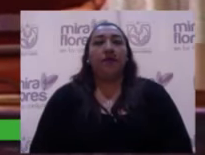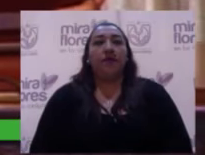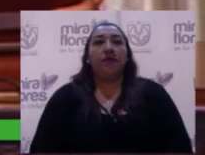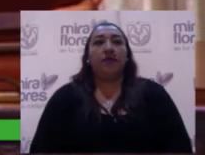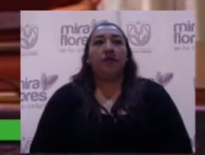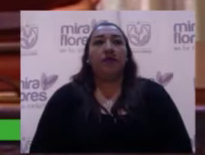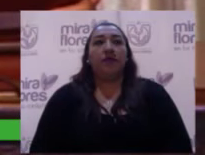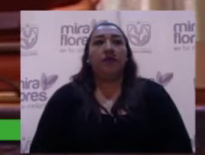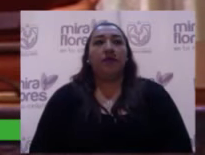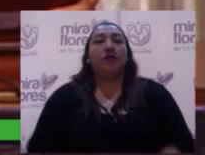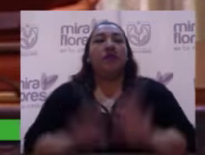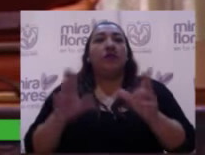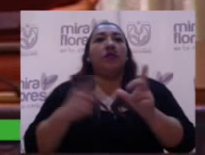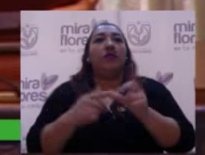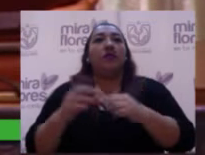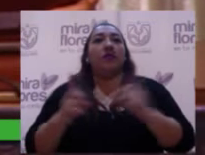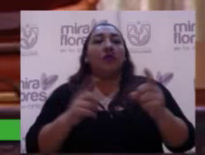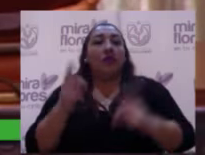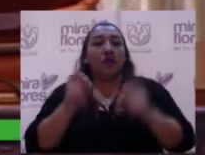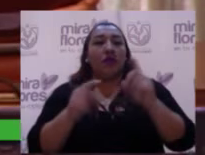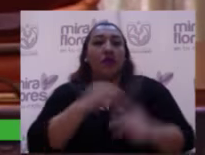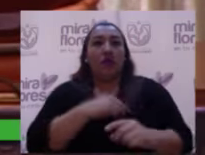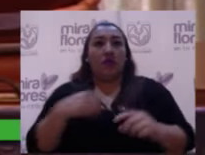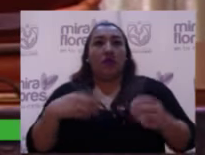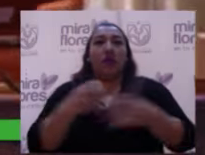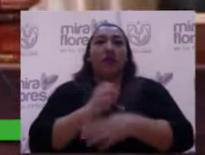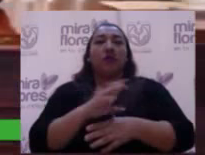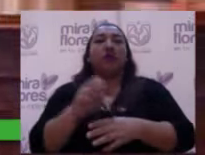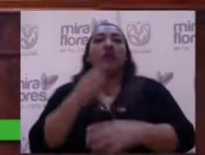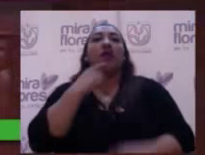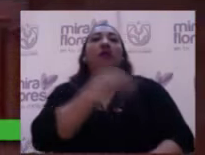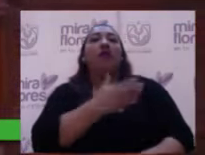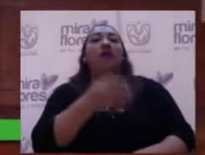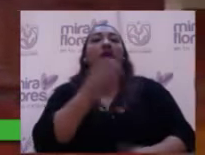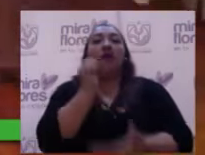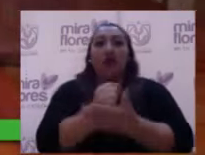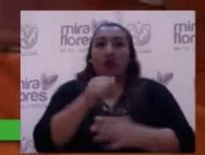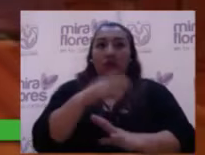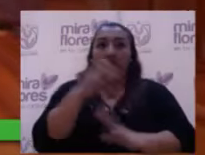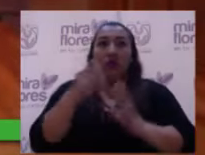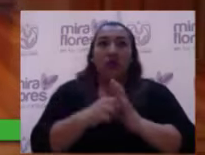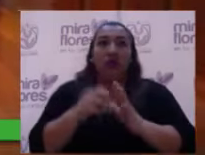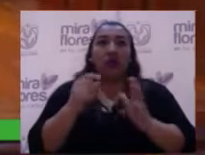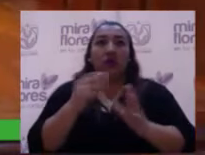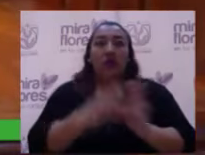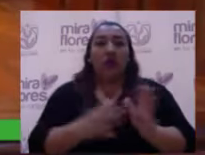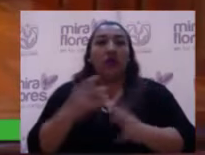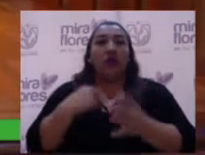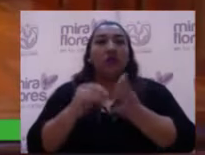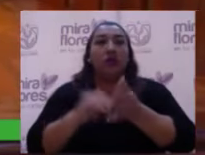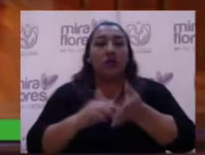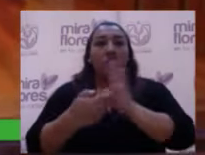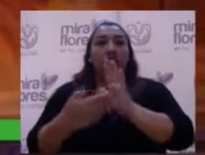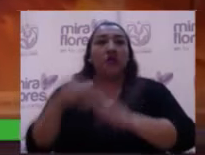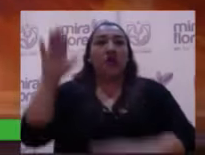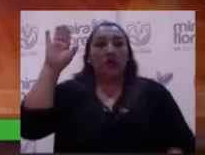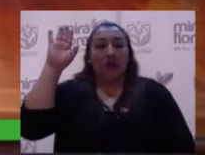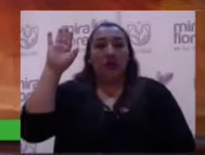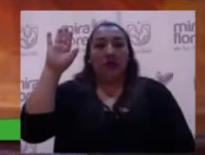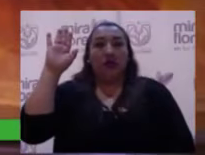Si no tenemos debate, procederemos al voto. Aquellos miembros del Consejo que estén a favor de aprobar este proyecto de ordenanza, si no se expresan, la señal de